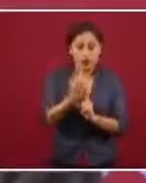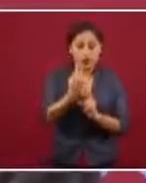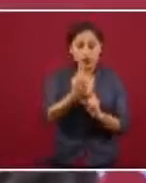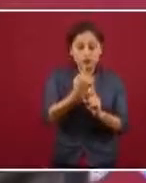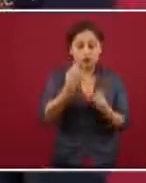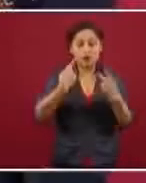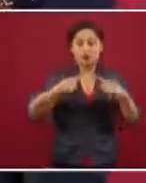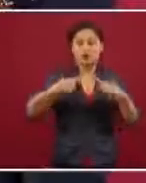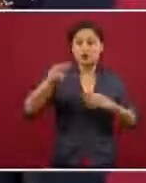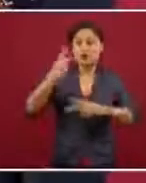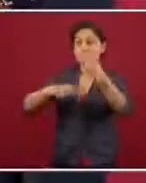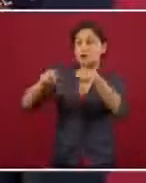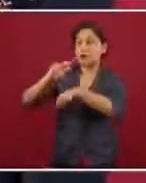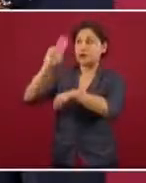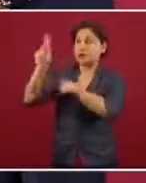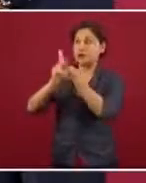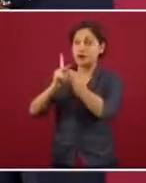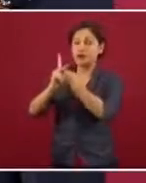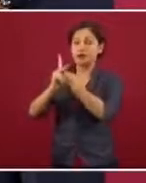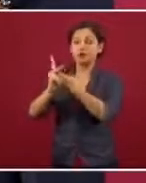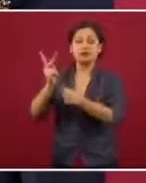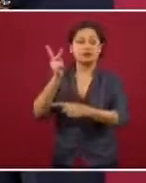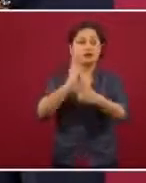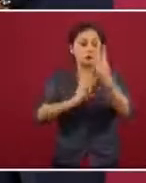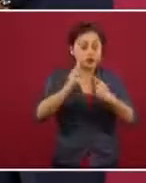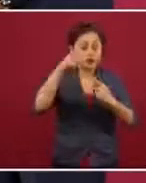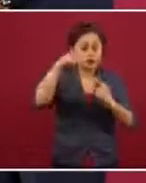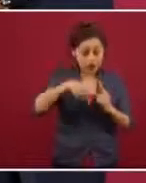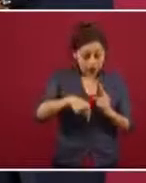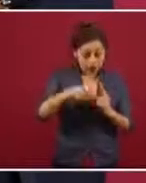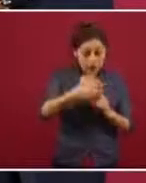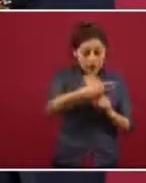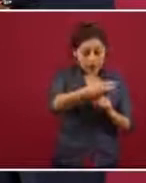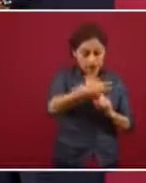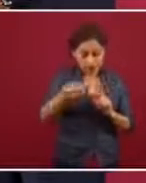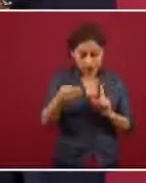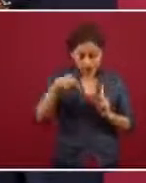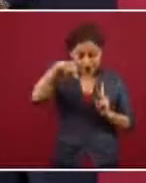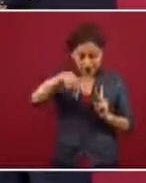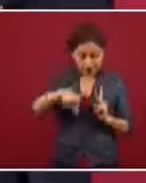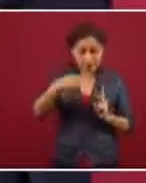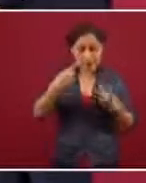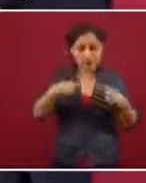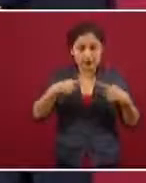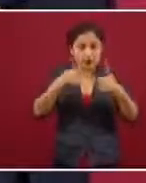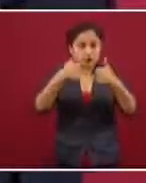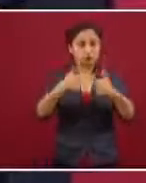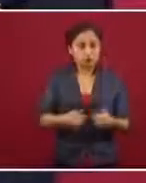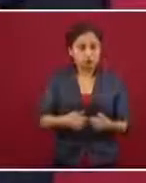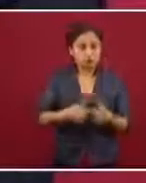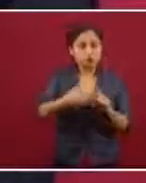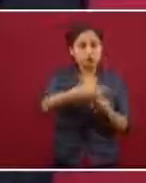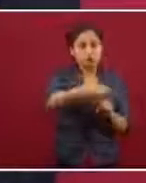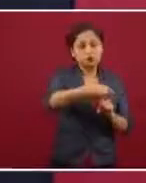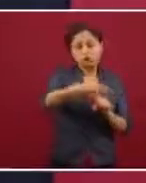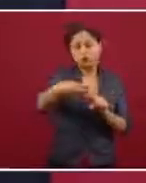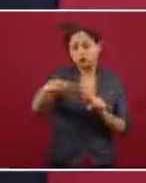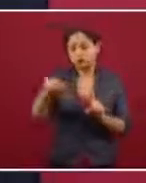importado a una persona que nunca ha salido del territorio nacional y ahí ya hay una transmisión en pequeños